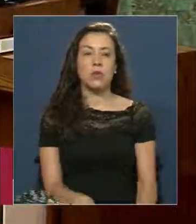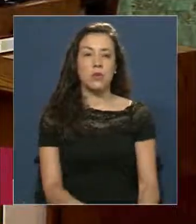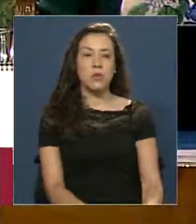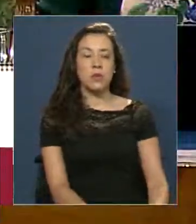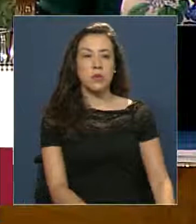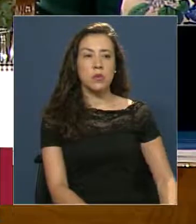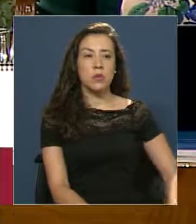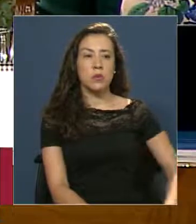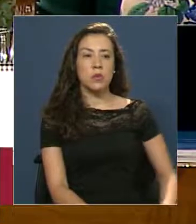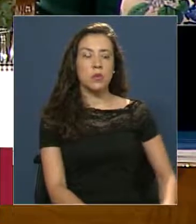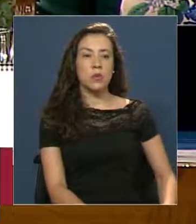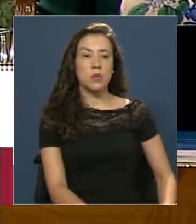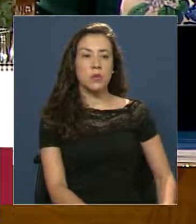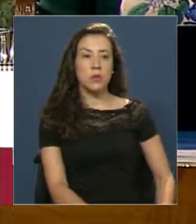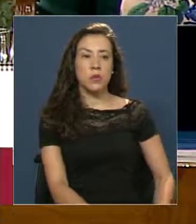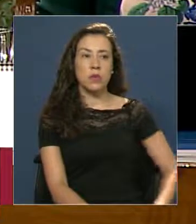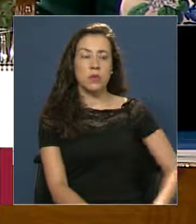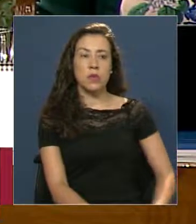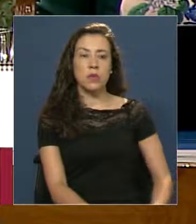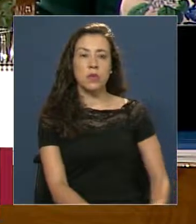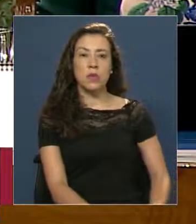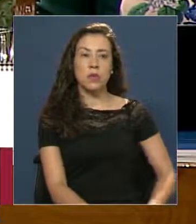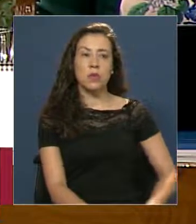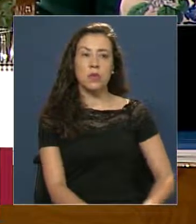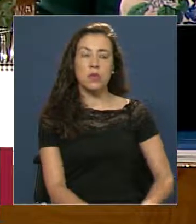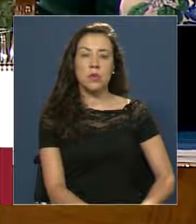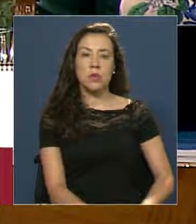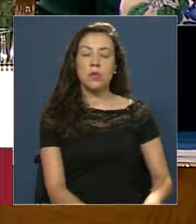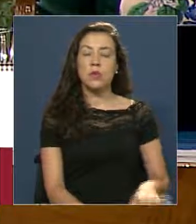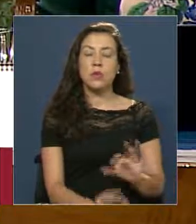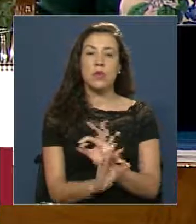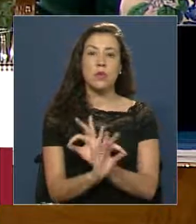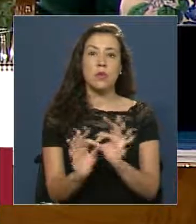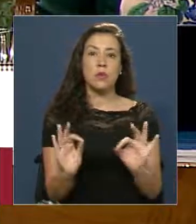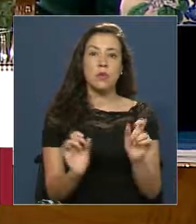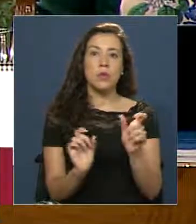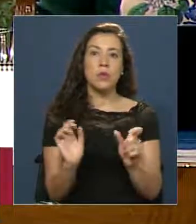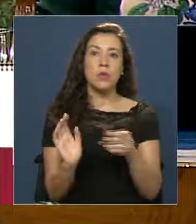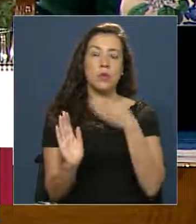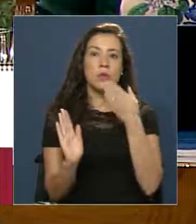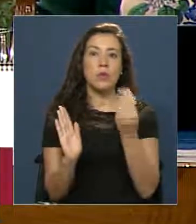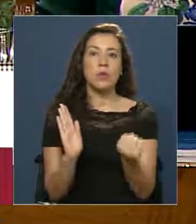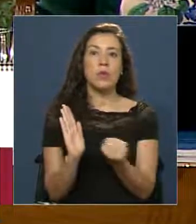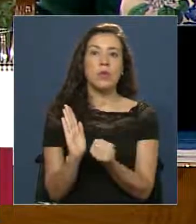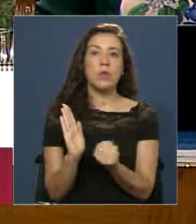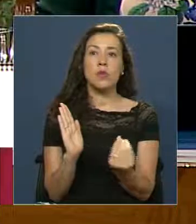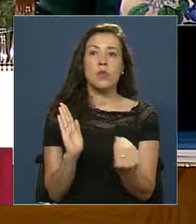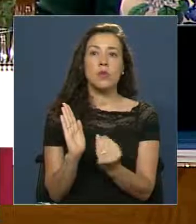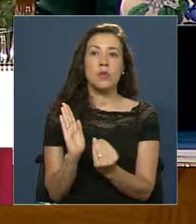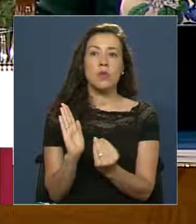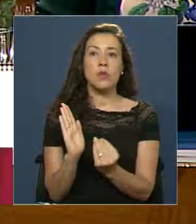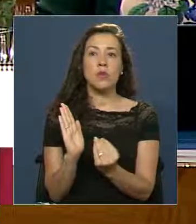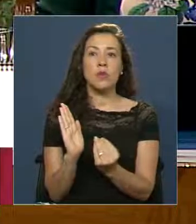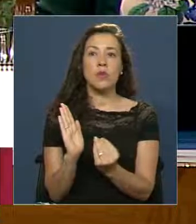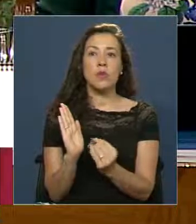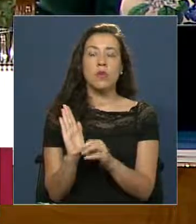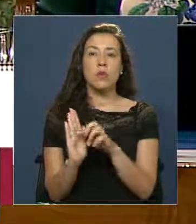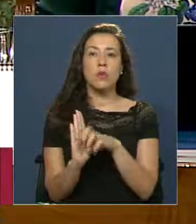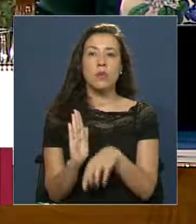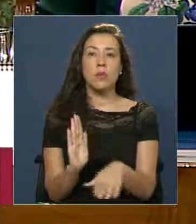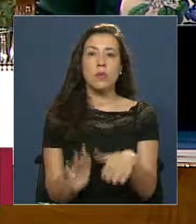En tercer lugar, no habiendo parlamentarios inscritos para hablar en contra o a favor, corresponde tratar la